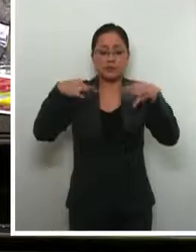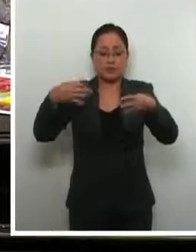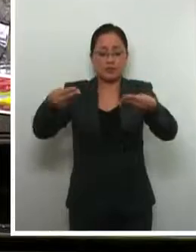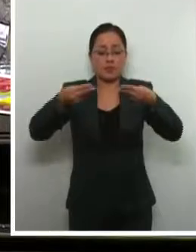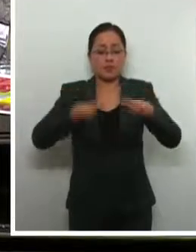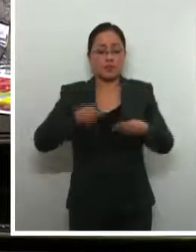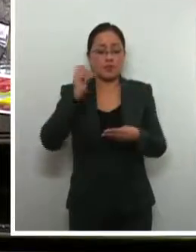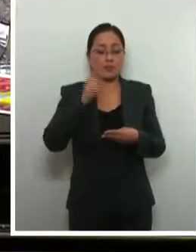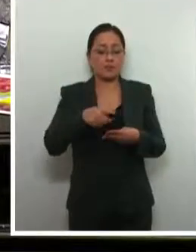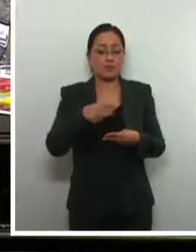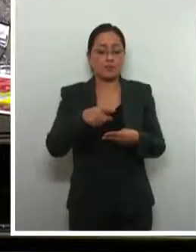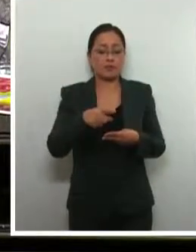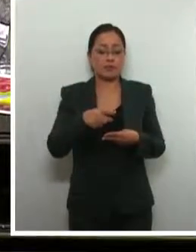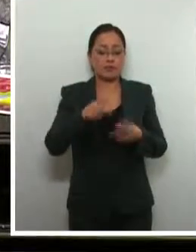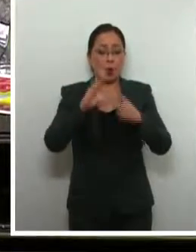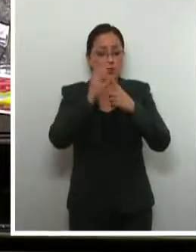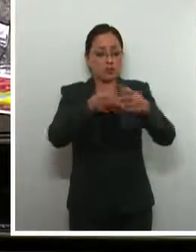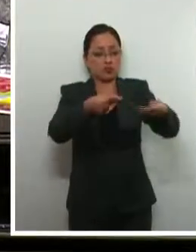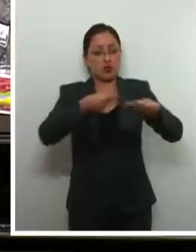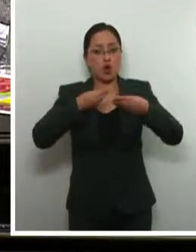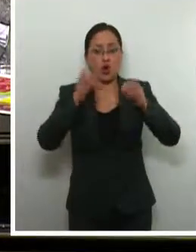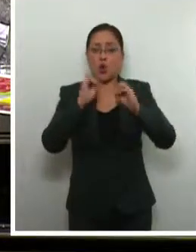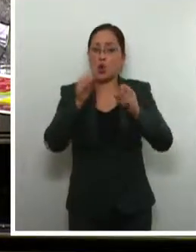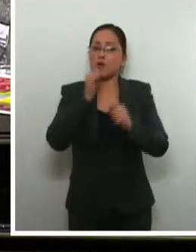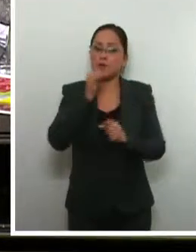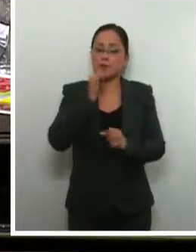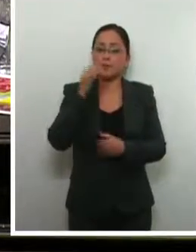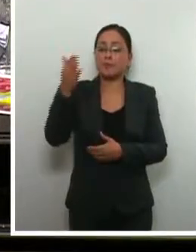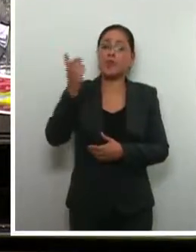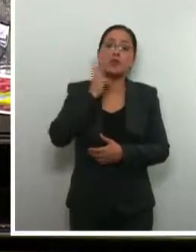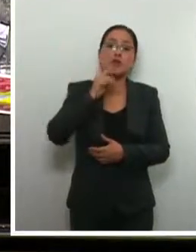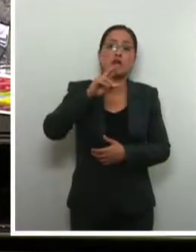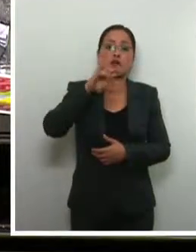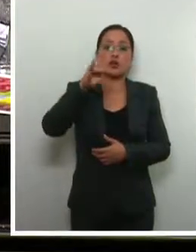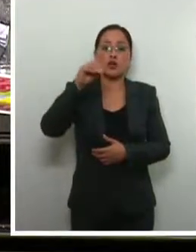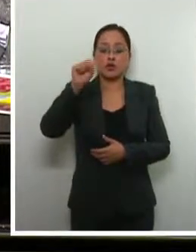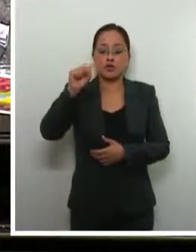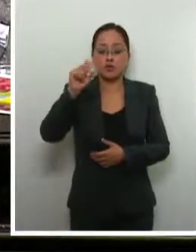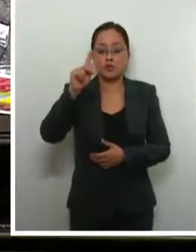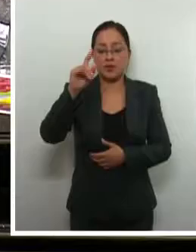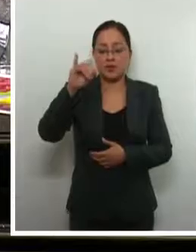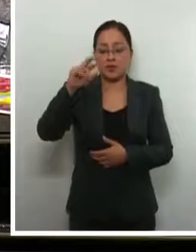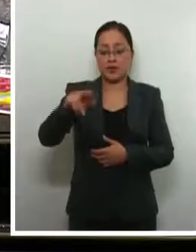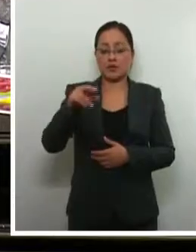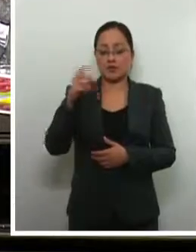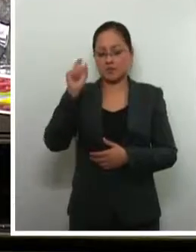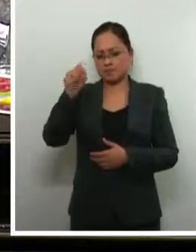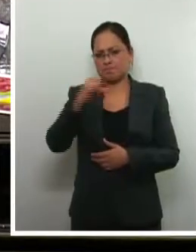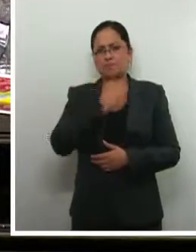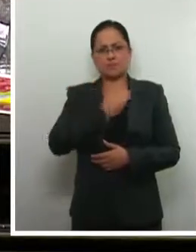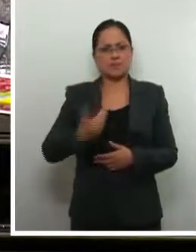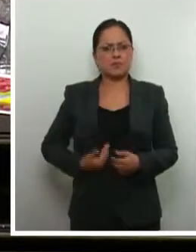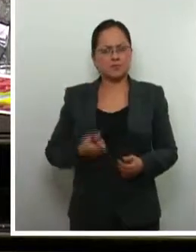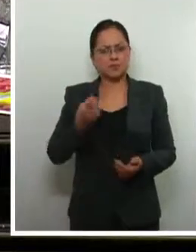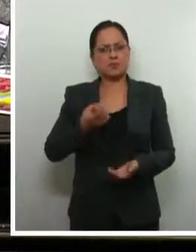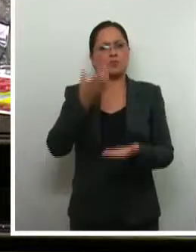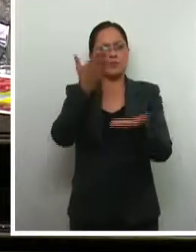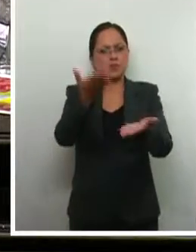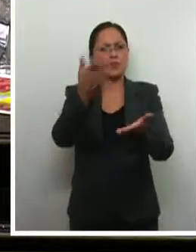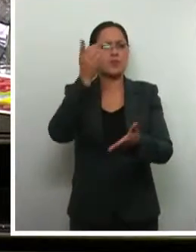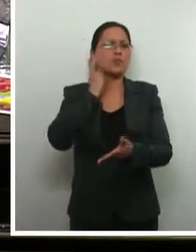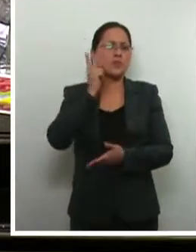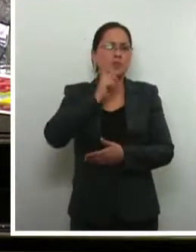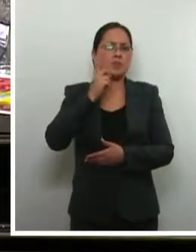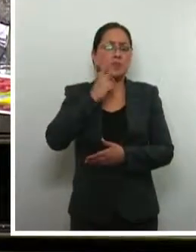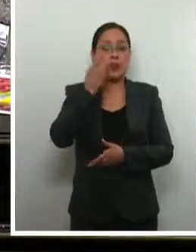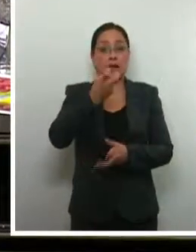remitir la comisión. Diputado Ríos Peter. Sí, presidente, nada más comentarle a la diputada que este